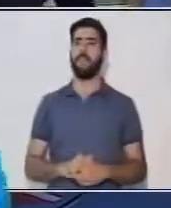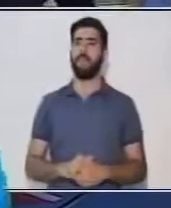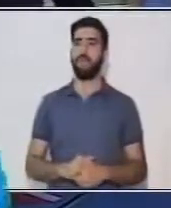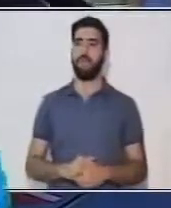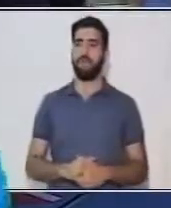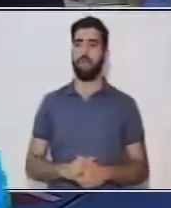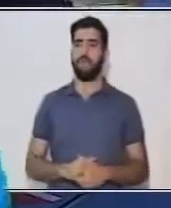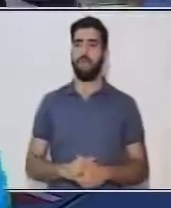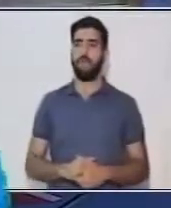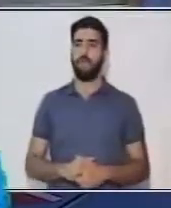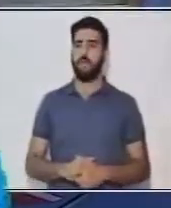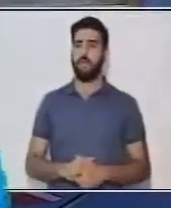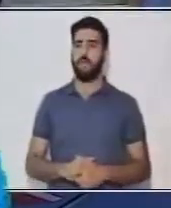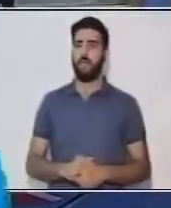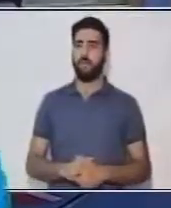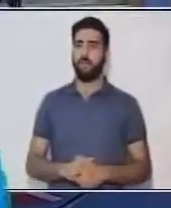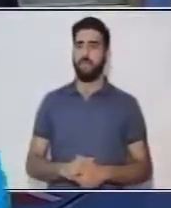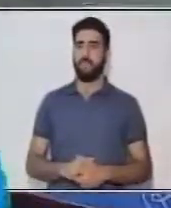permítame, salta.